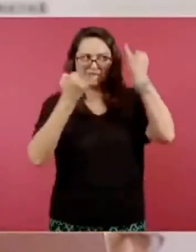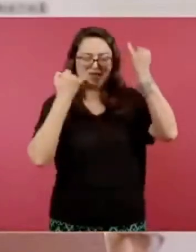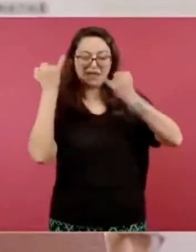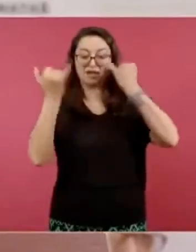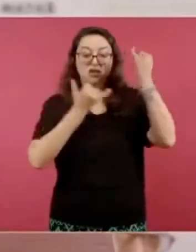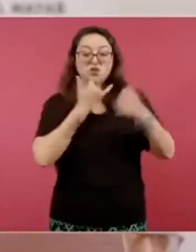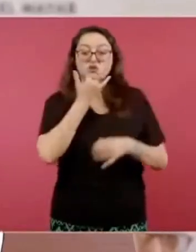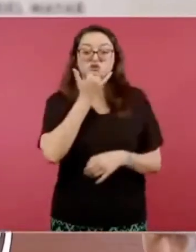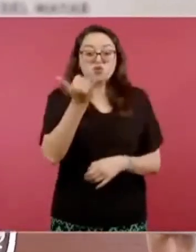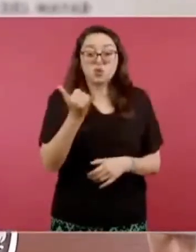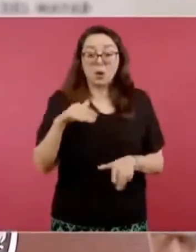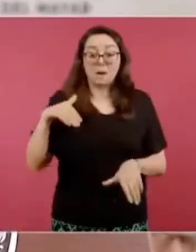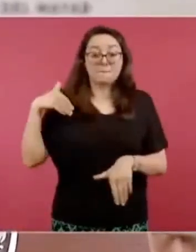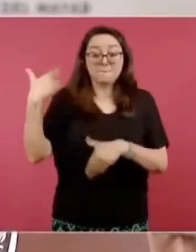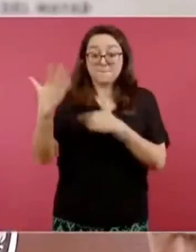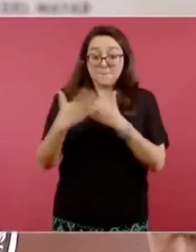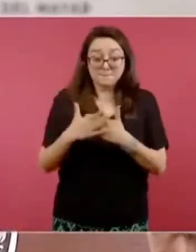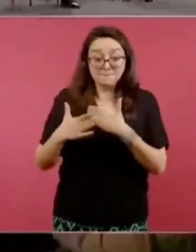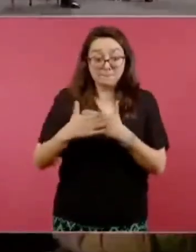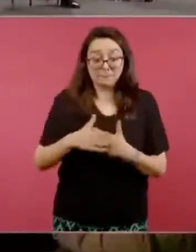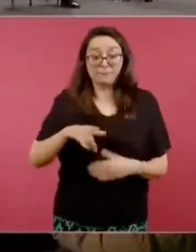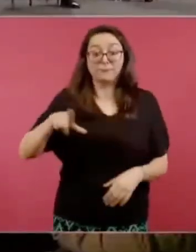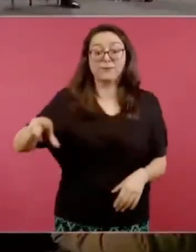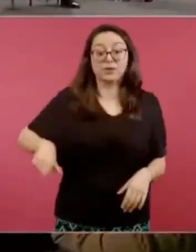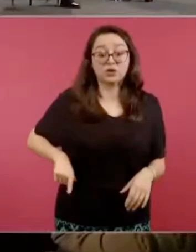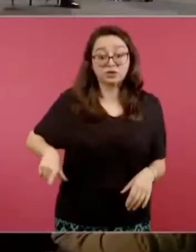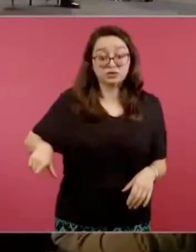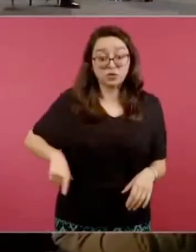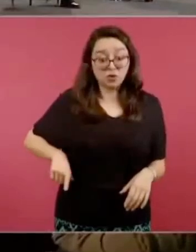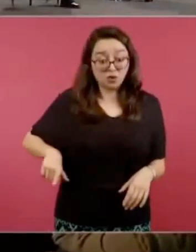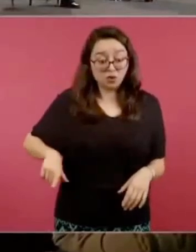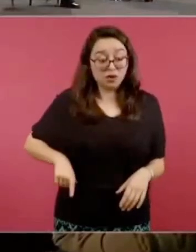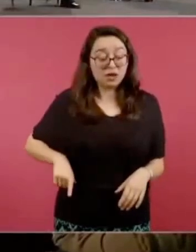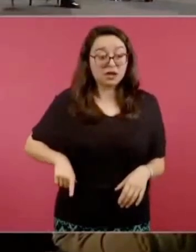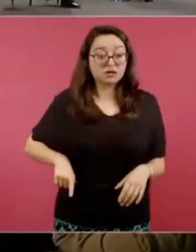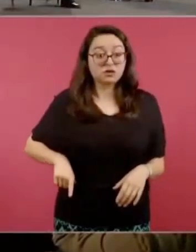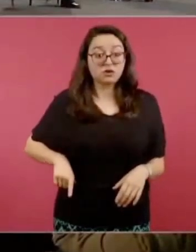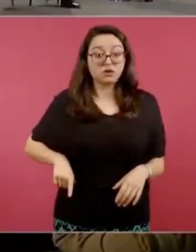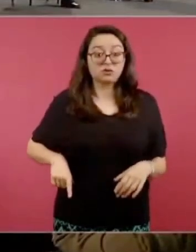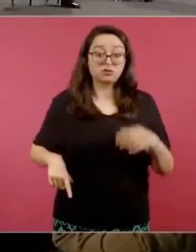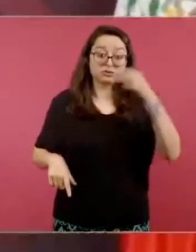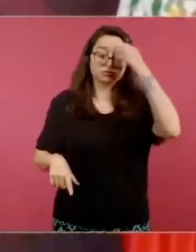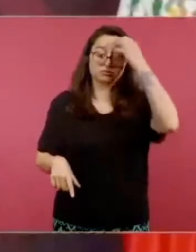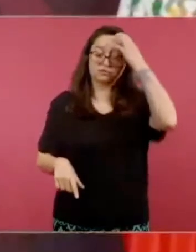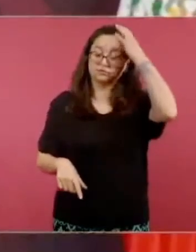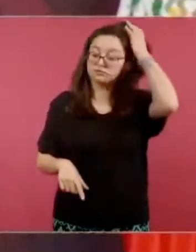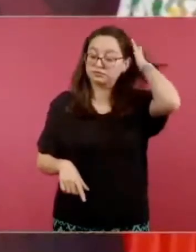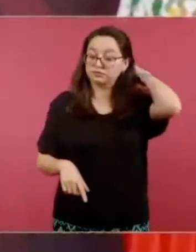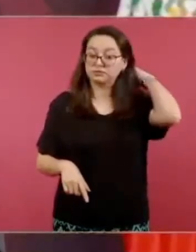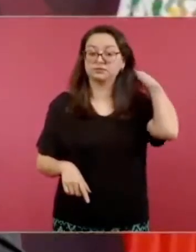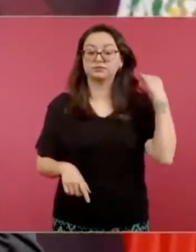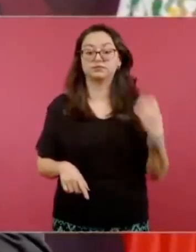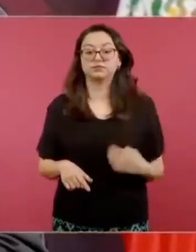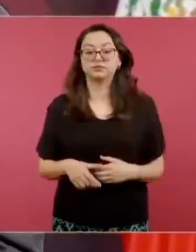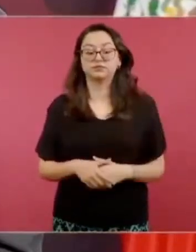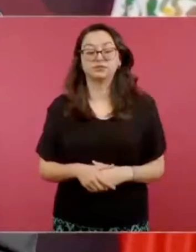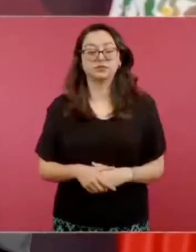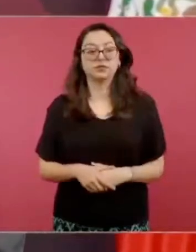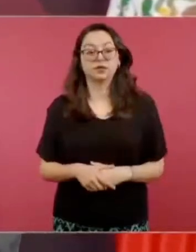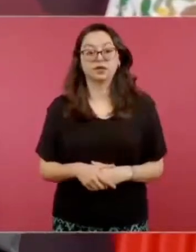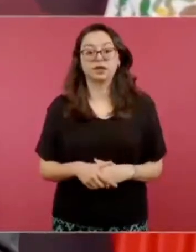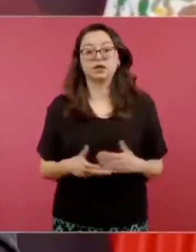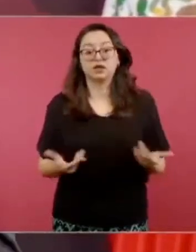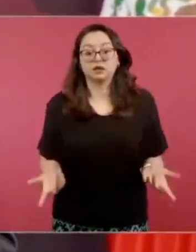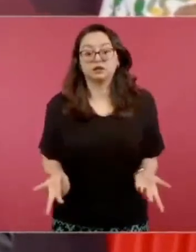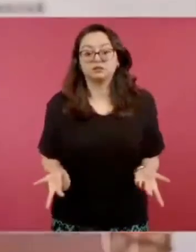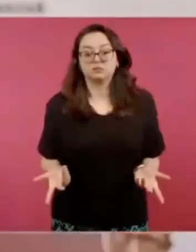Van a entrar, vamos a, como dicen los abogados, a